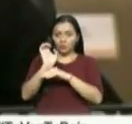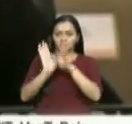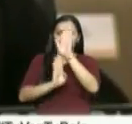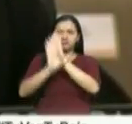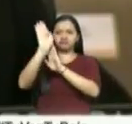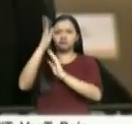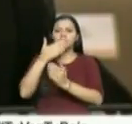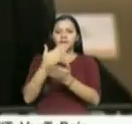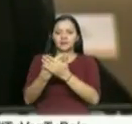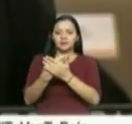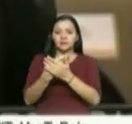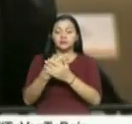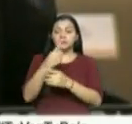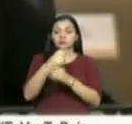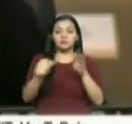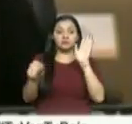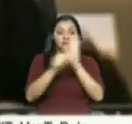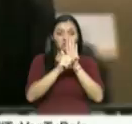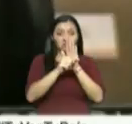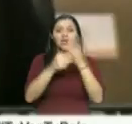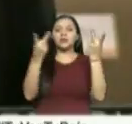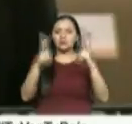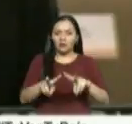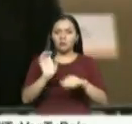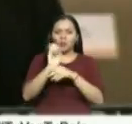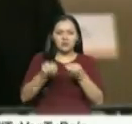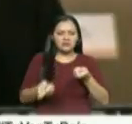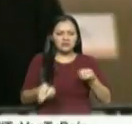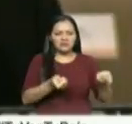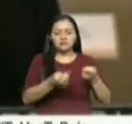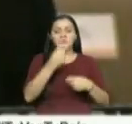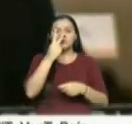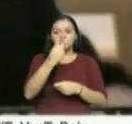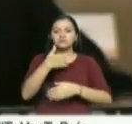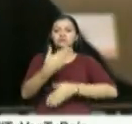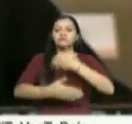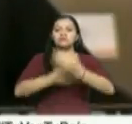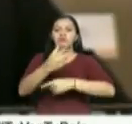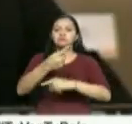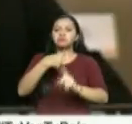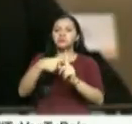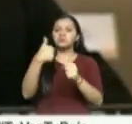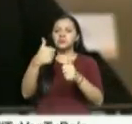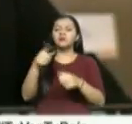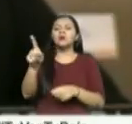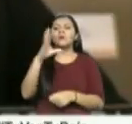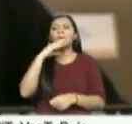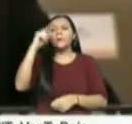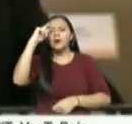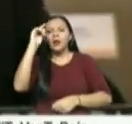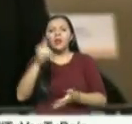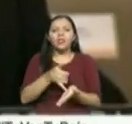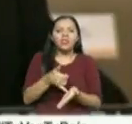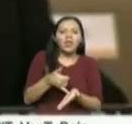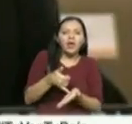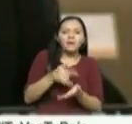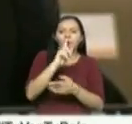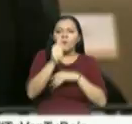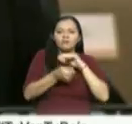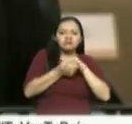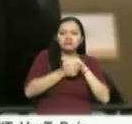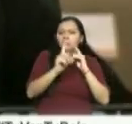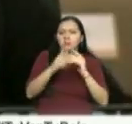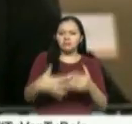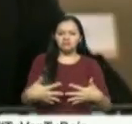Ha sido un gran timonel de los que no le tienen miedo a cruzar tormentas y de los que no renuncian al rumbo que se han